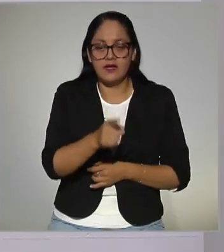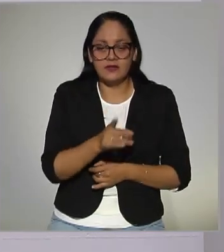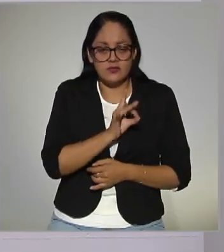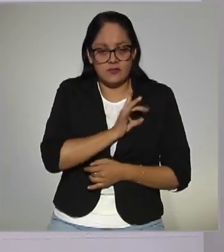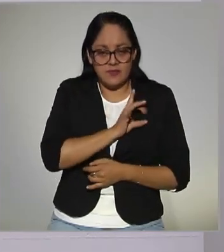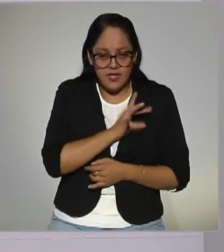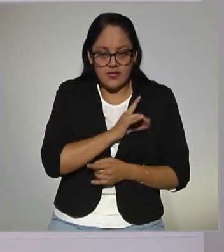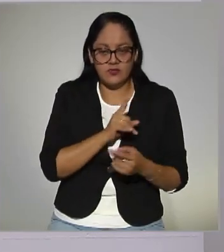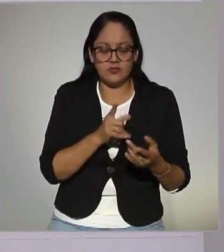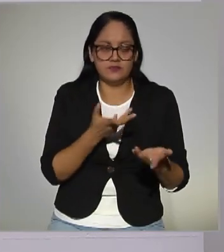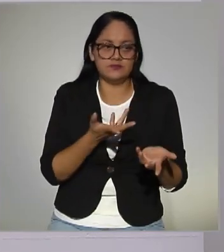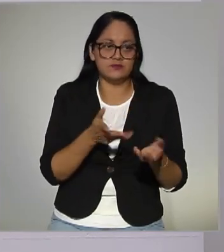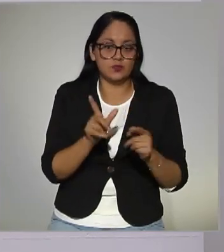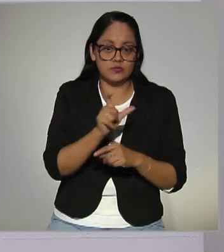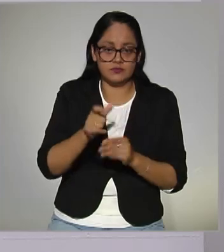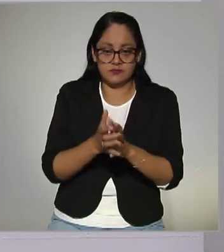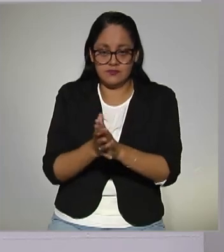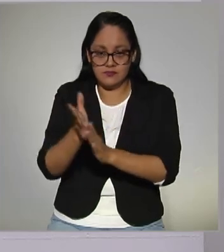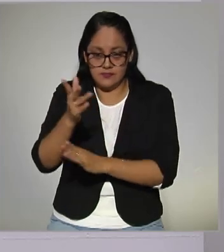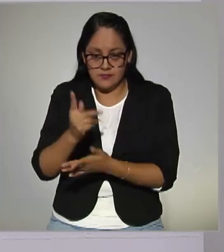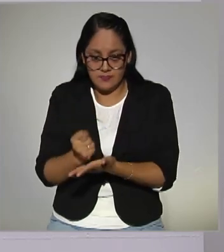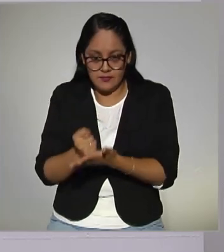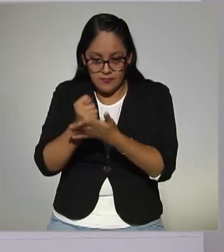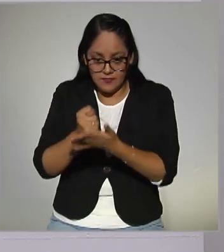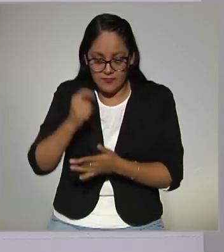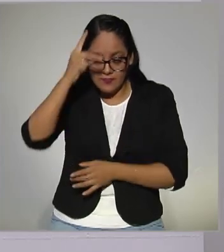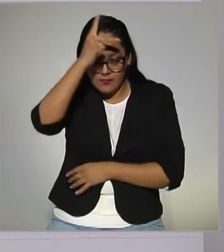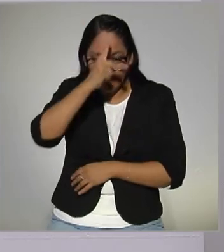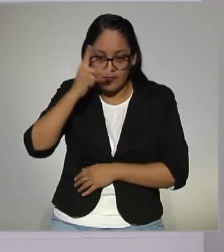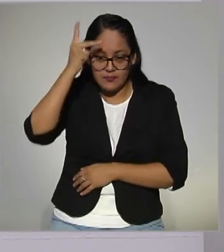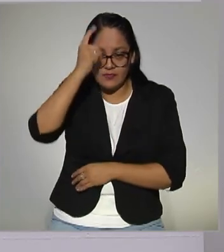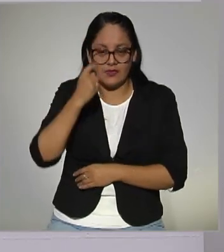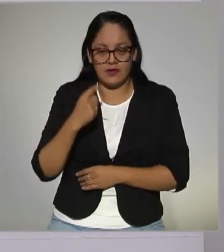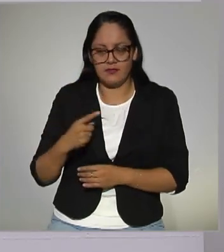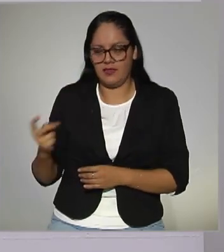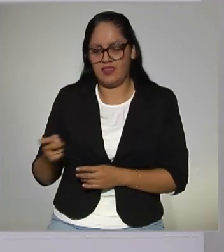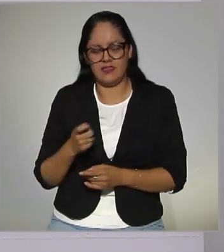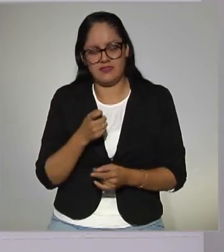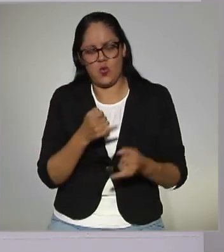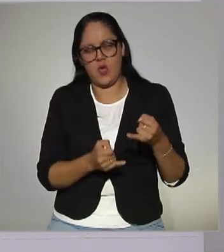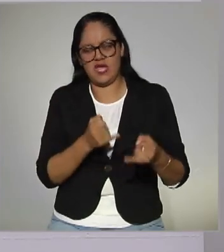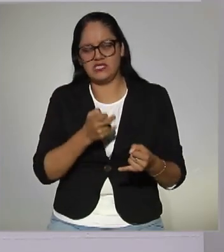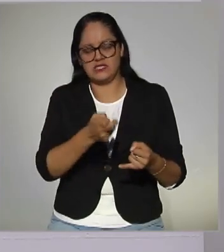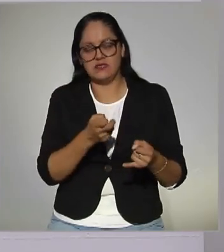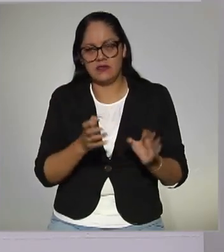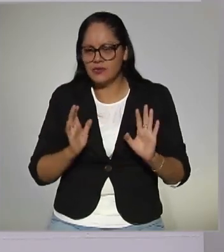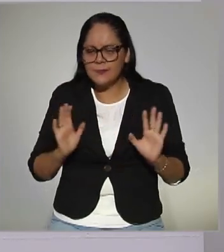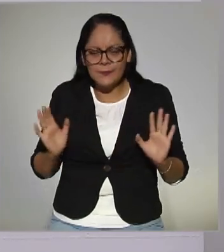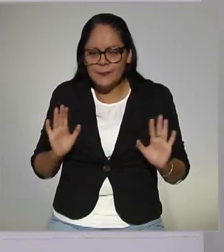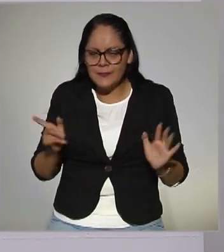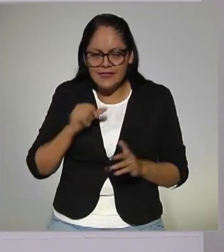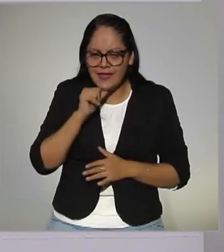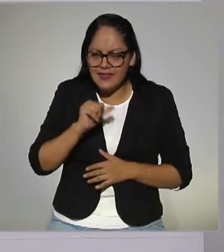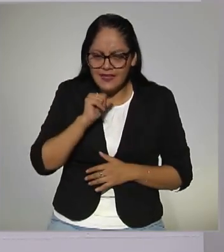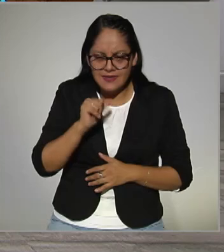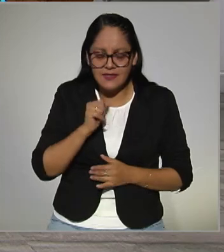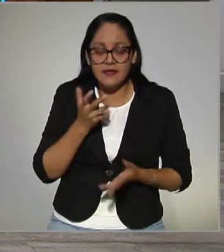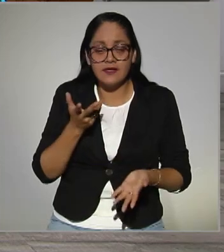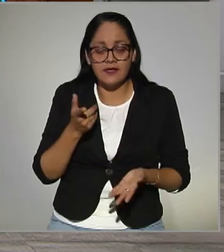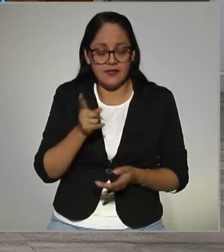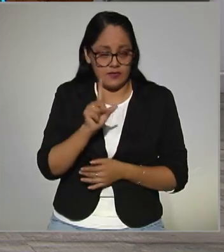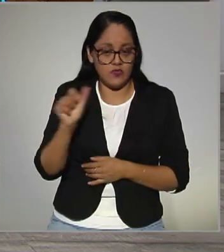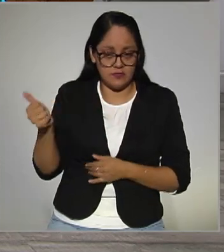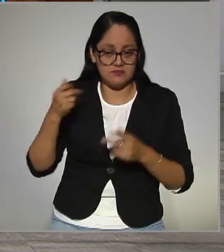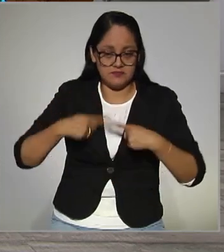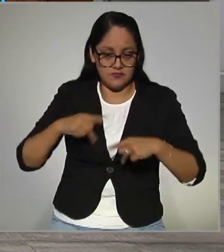miedo, temor de cuando vamos a terapia psicológica vamos a ser juzgados. Para nada, al contrario, ¿no? Hay varios autores